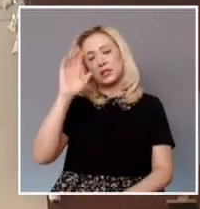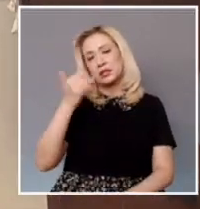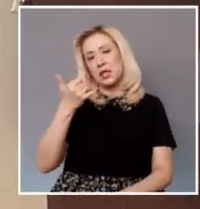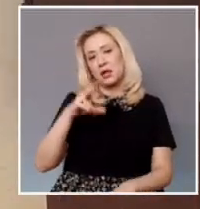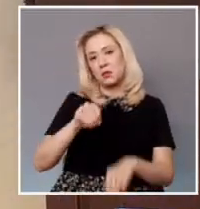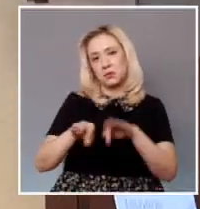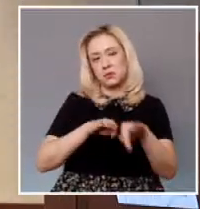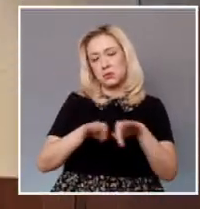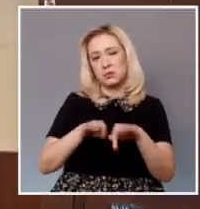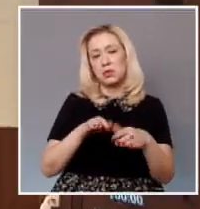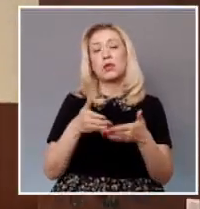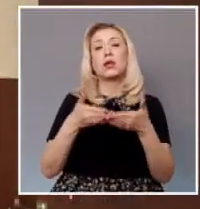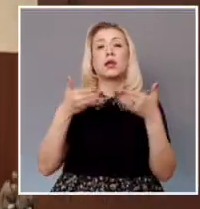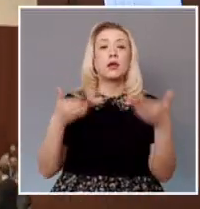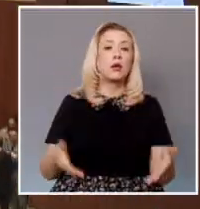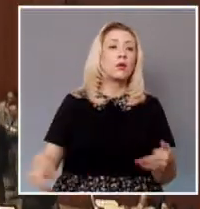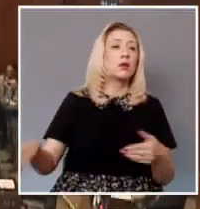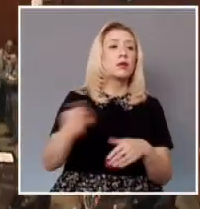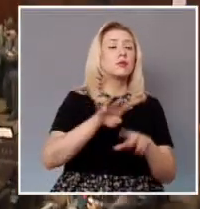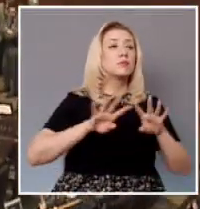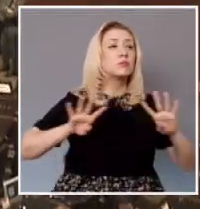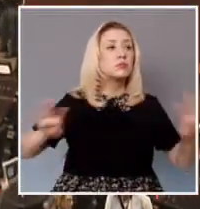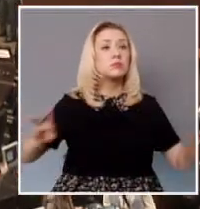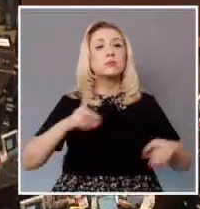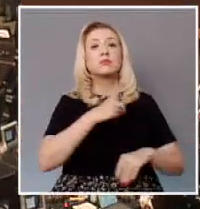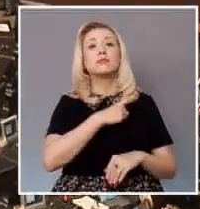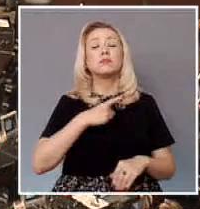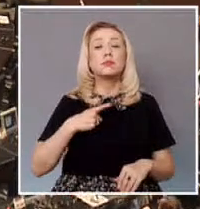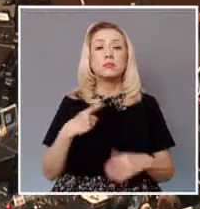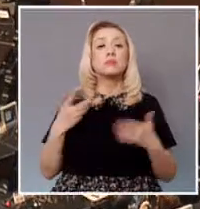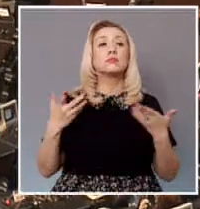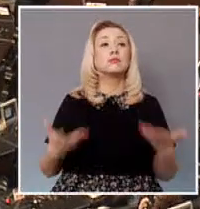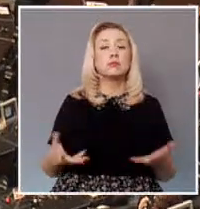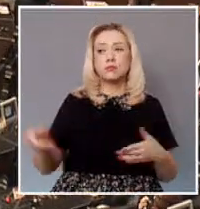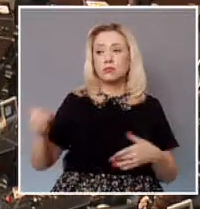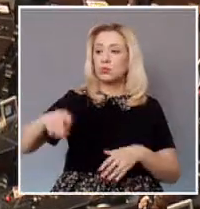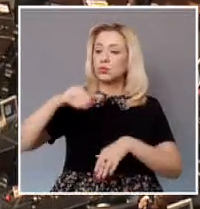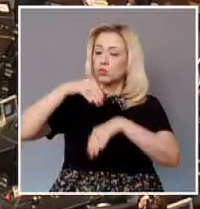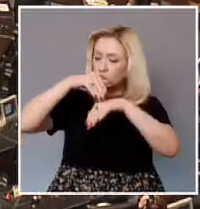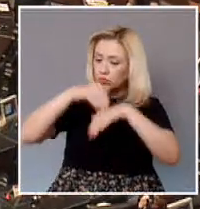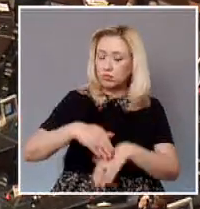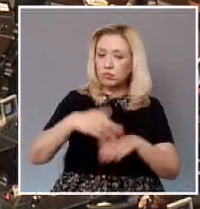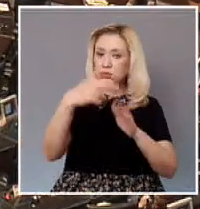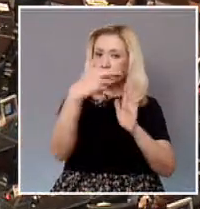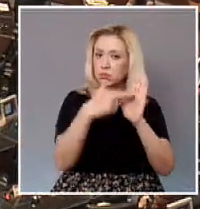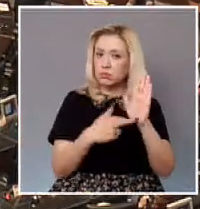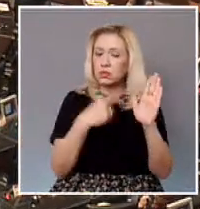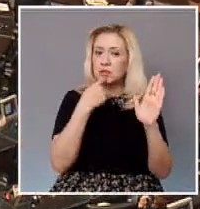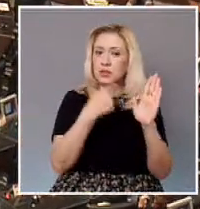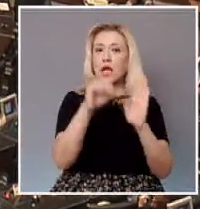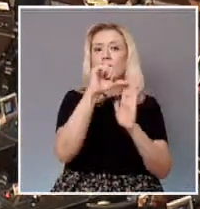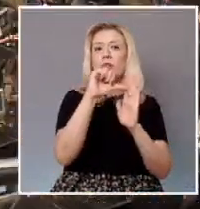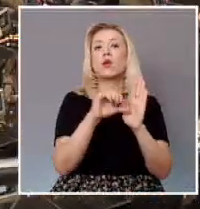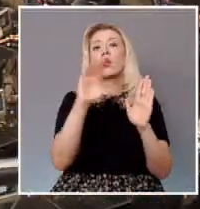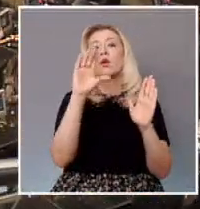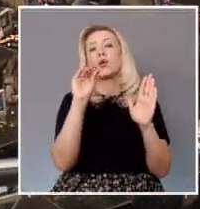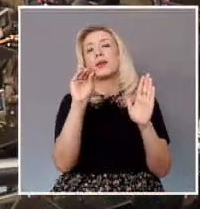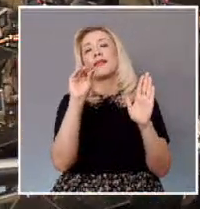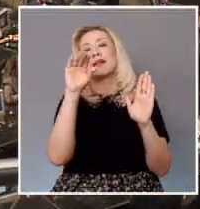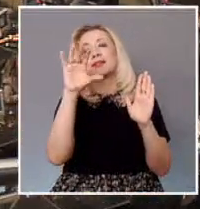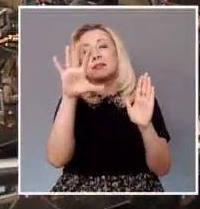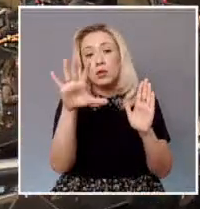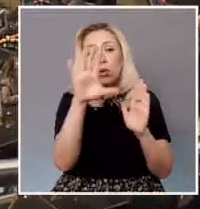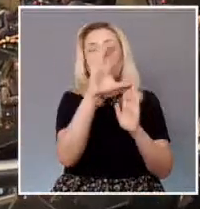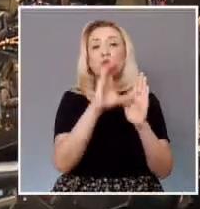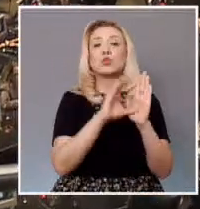los aspirantes debe garantizar que estos cumplan los requisitos establecidos en el artículo 95 constitucional,